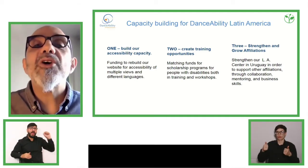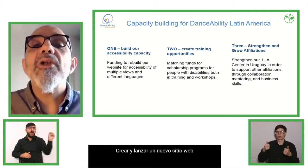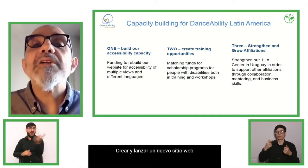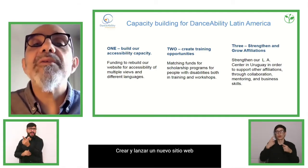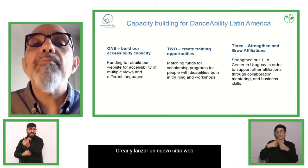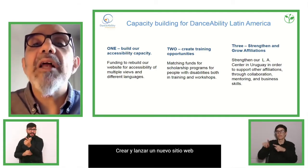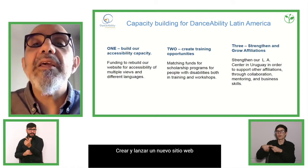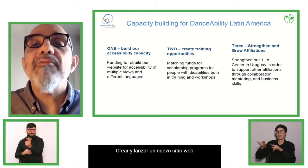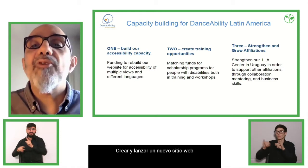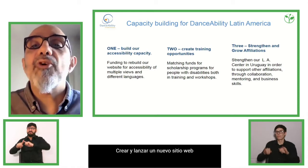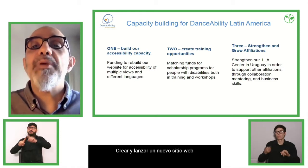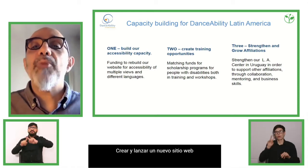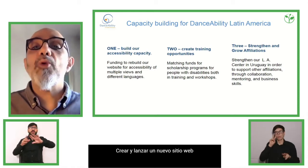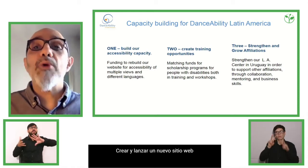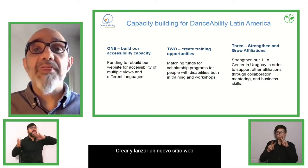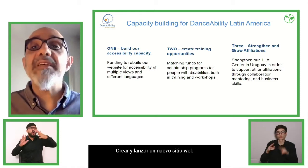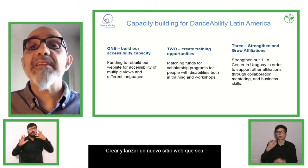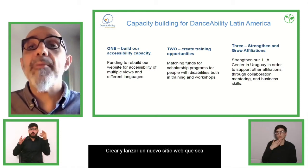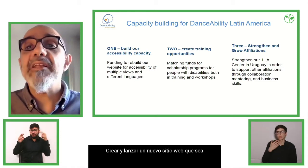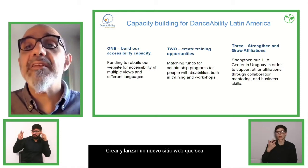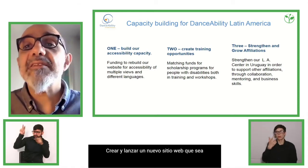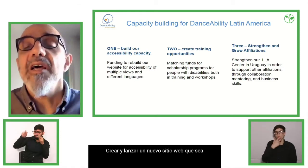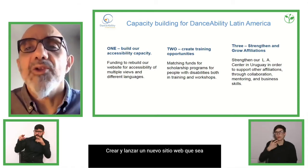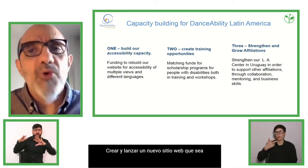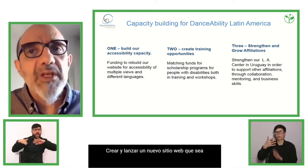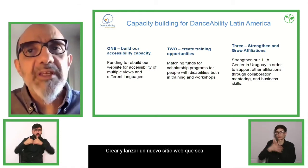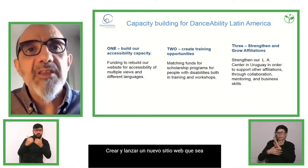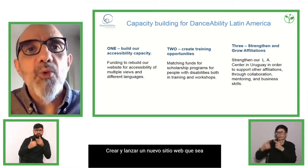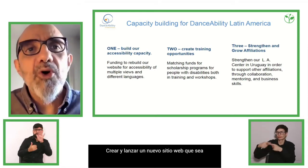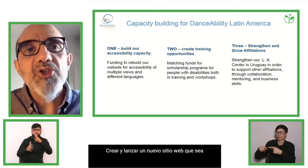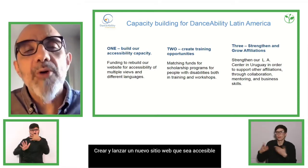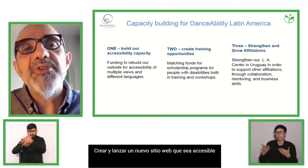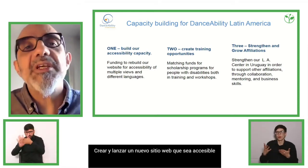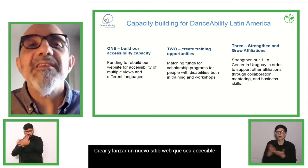de visualizarlo y lenguajes para crear más